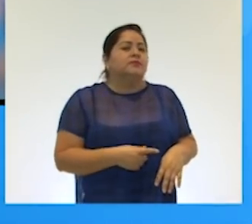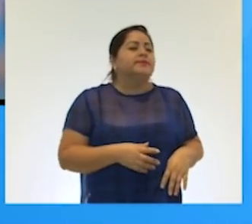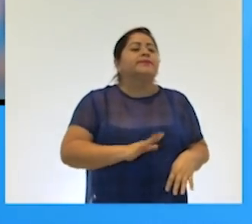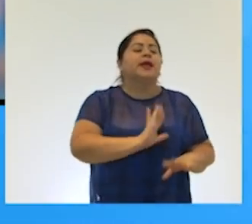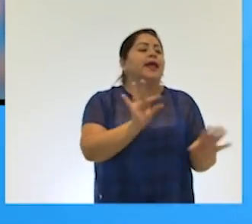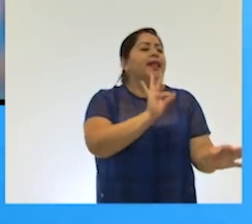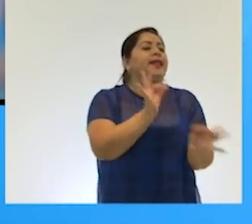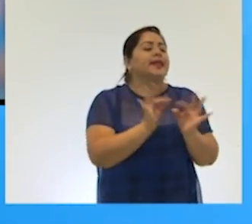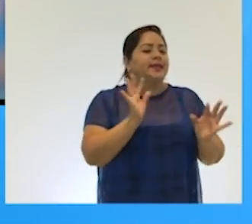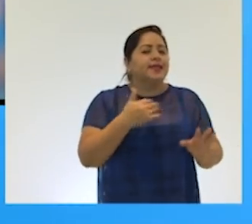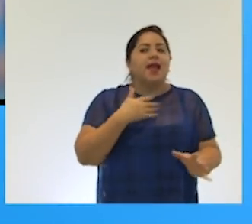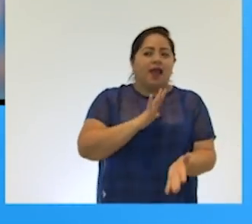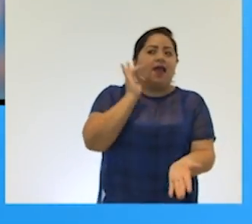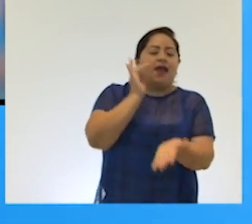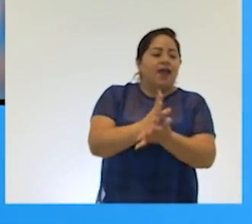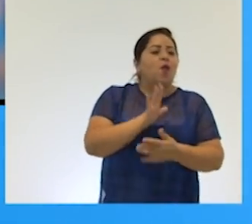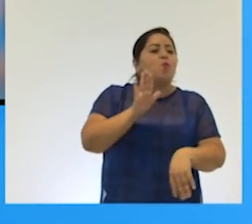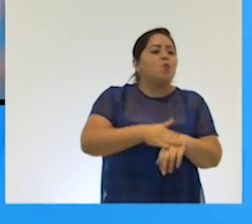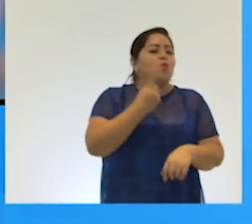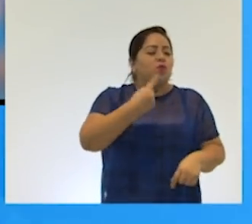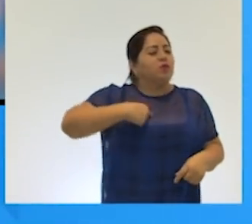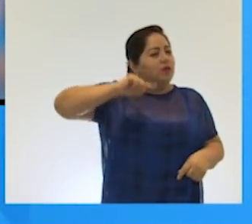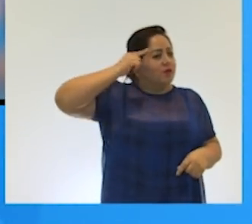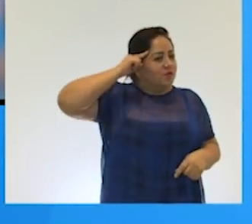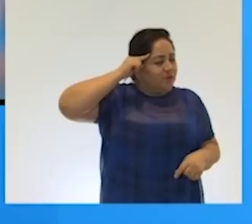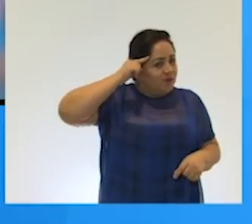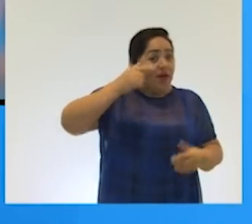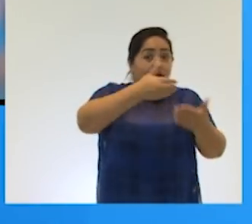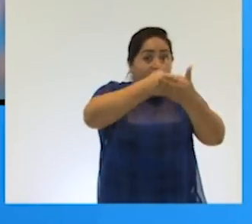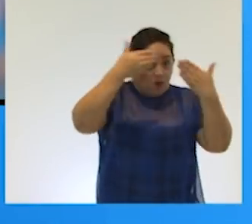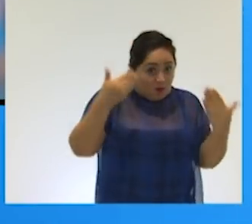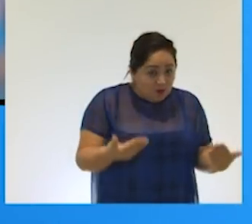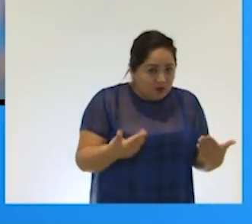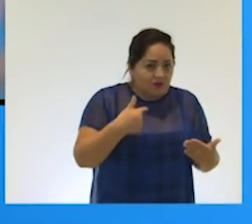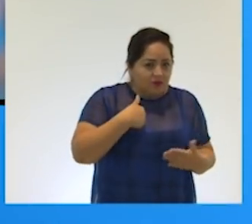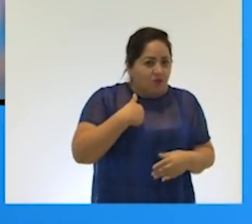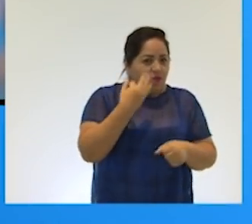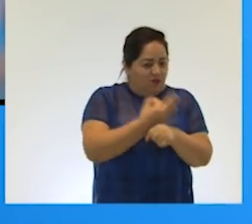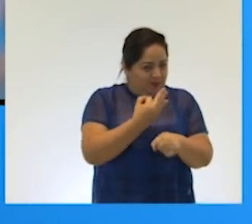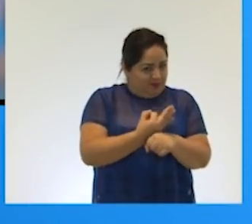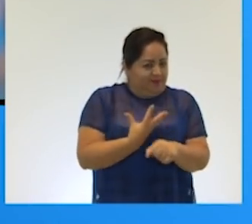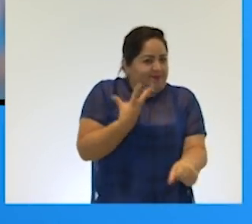Listo, ya identifiqué la razón de mi enojo. Ahora voy a solucionarla.